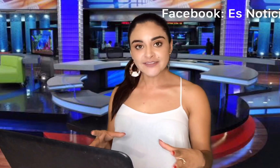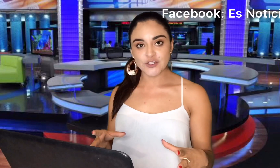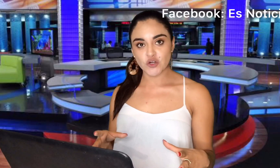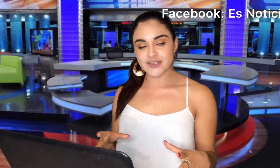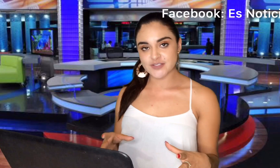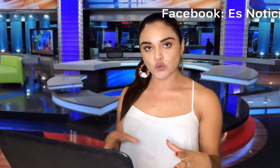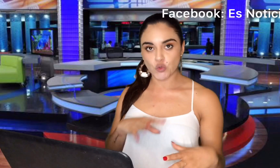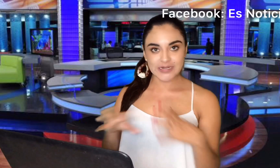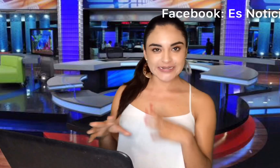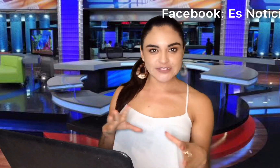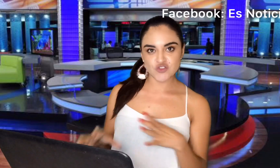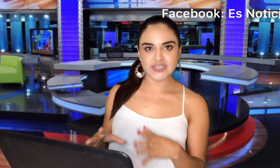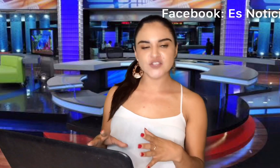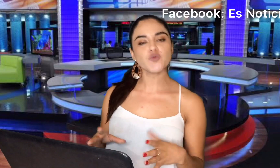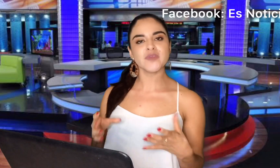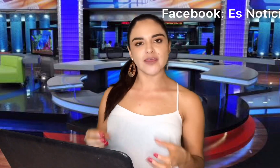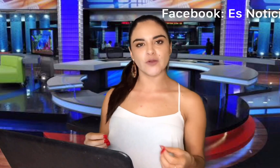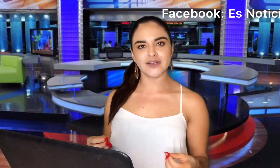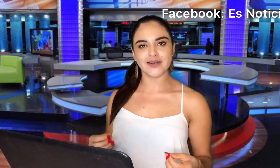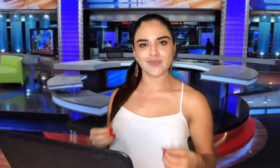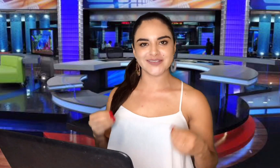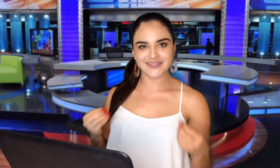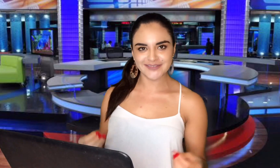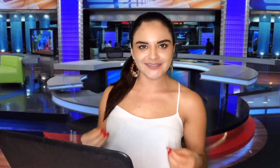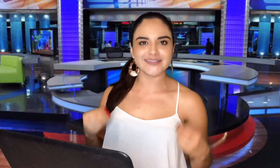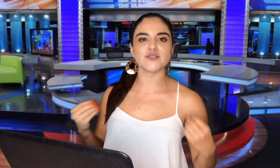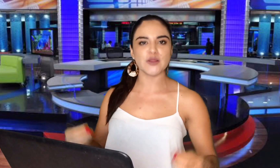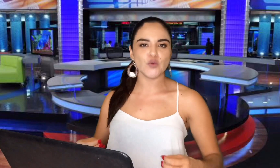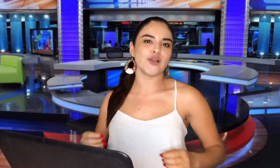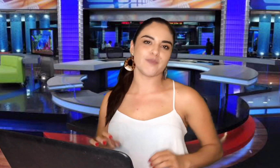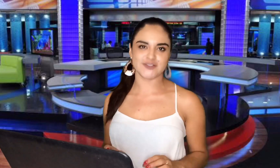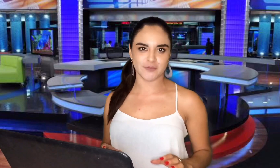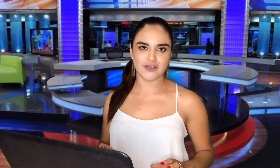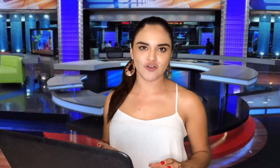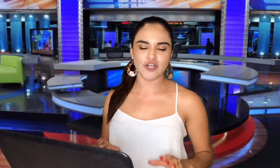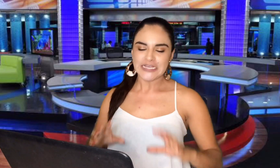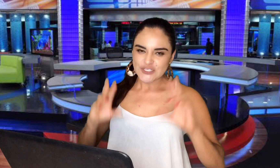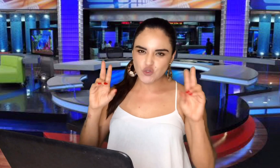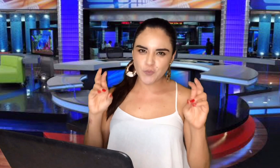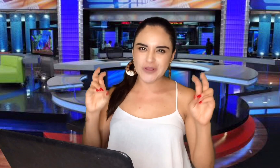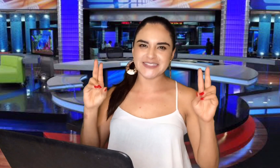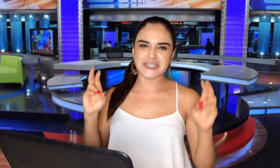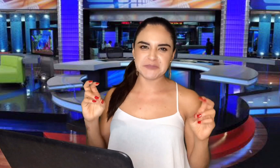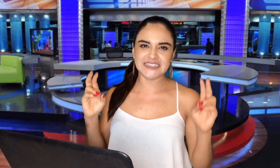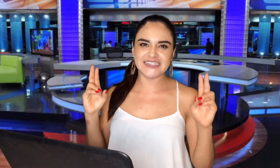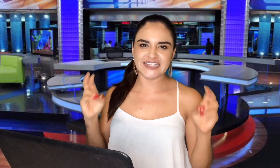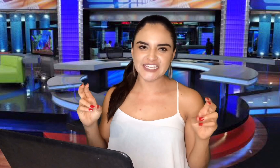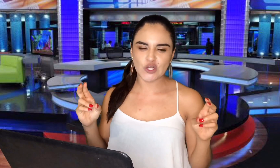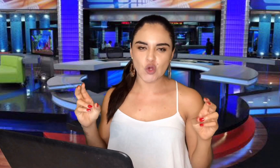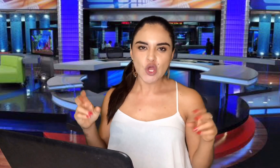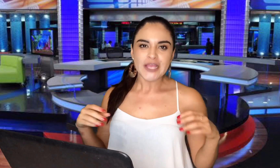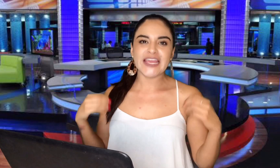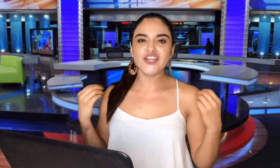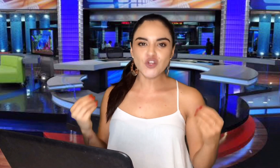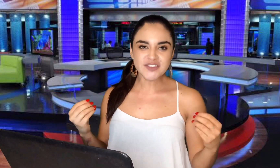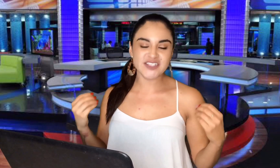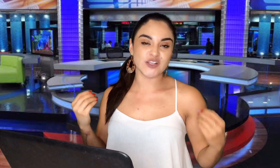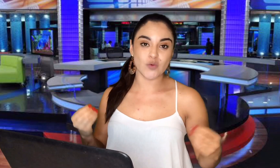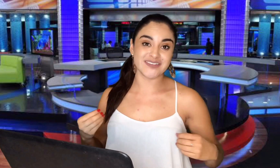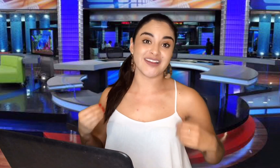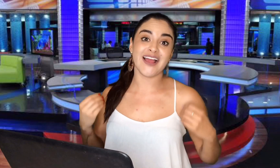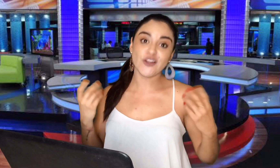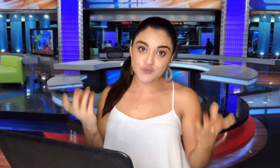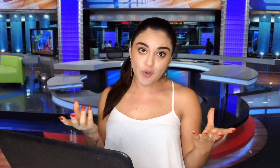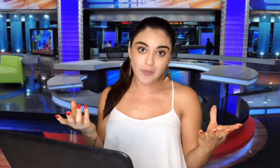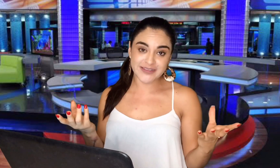en días anteriores circuló en redes sociales un vídeo en el que presidente andrés manuel lópez obrador supuestamente dijo que no se